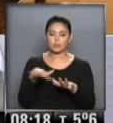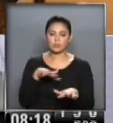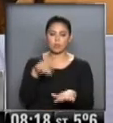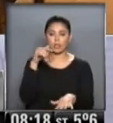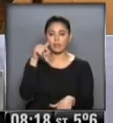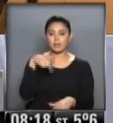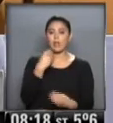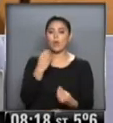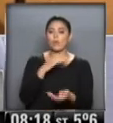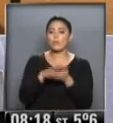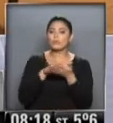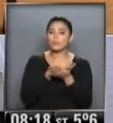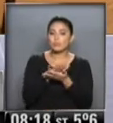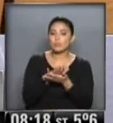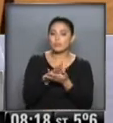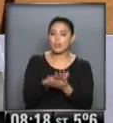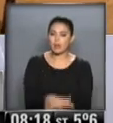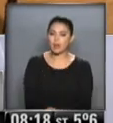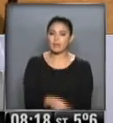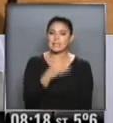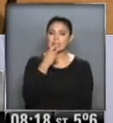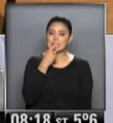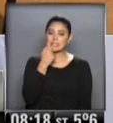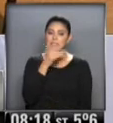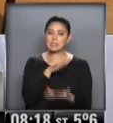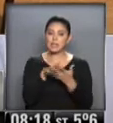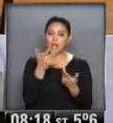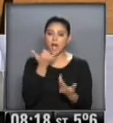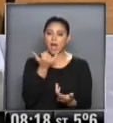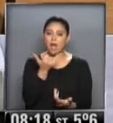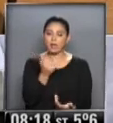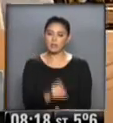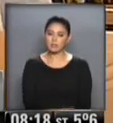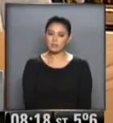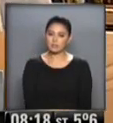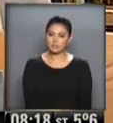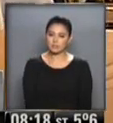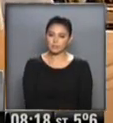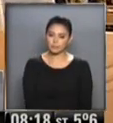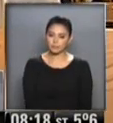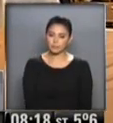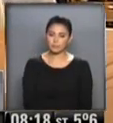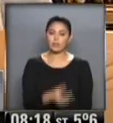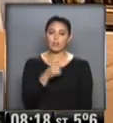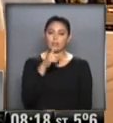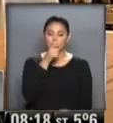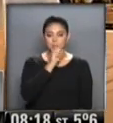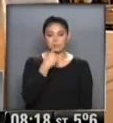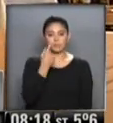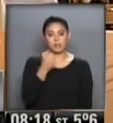situación que se puede encontrar una salida al diálogo como están pidiendo los trabajadores? Que yo sepa,